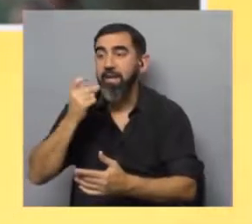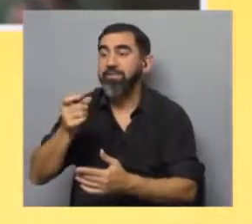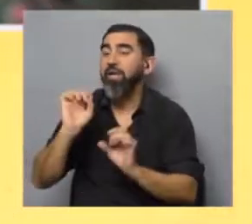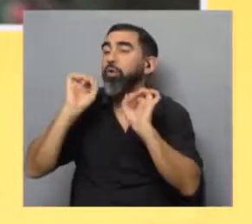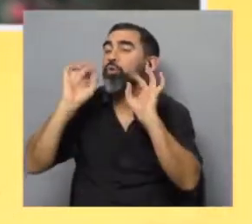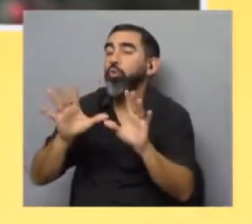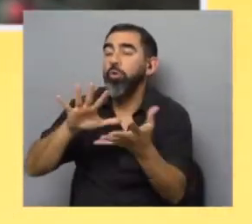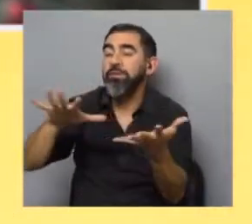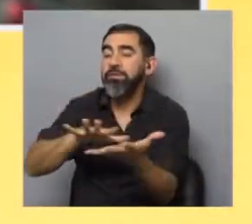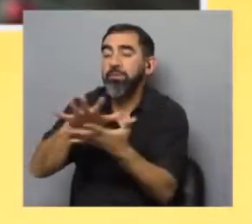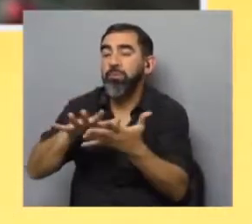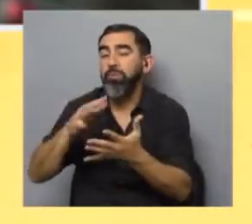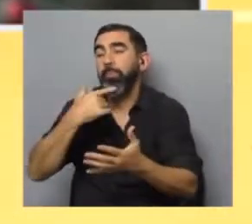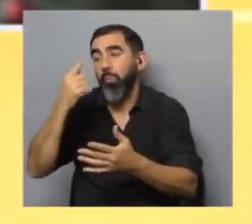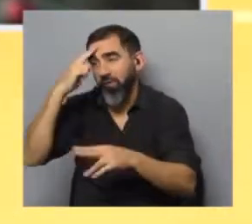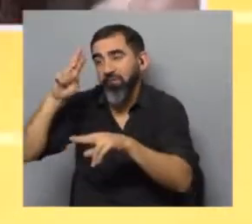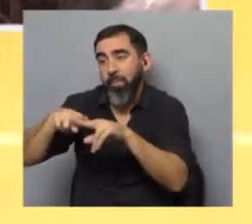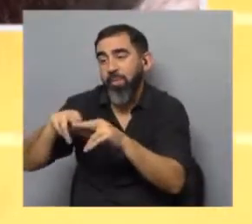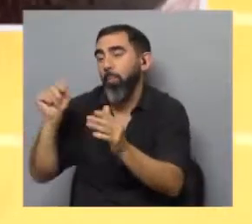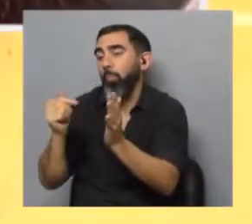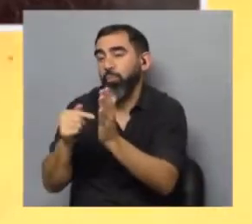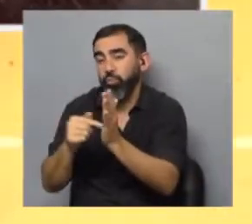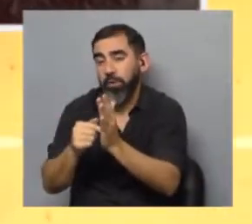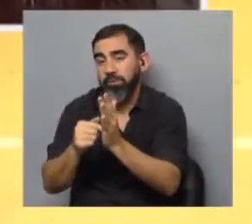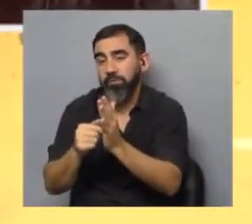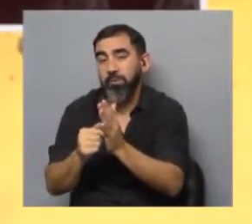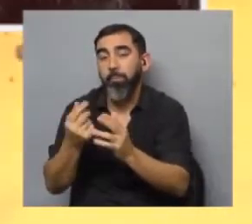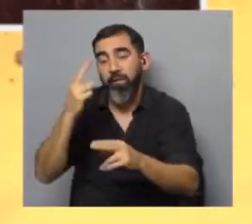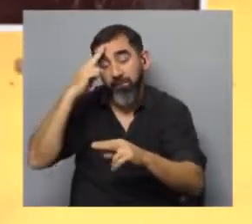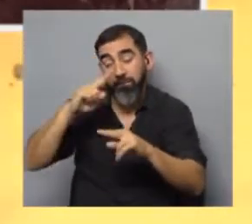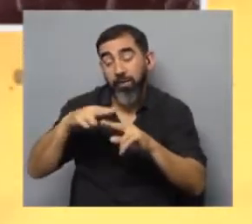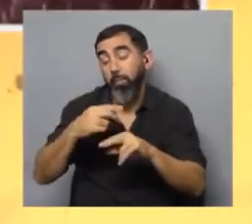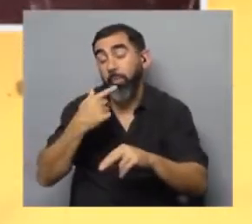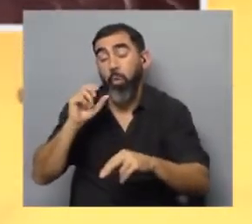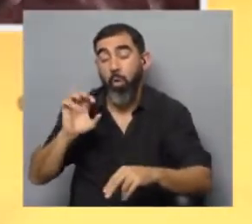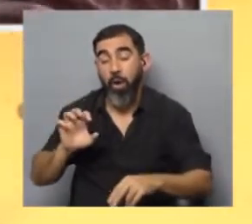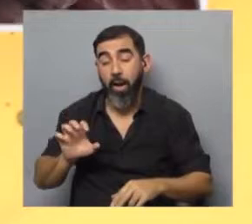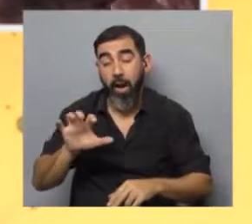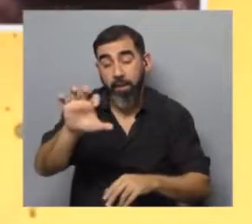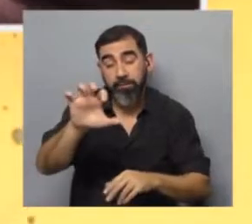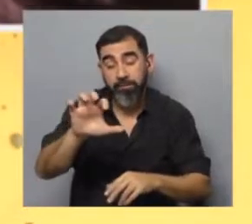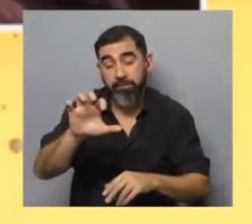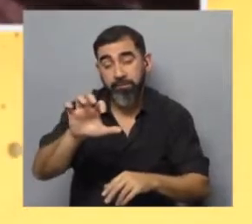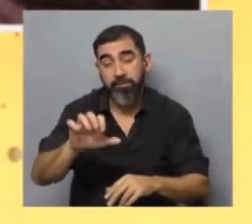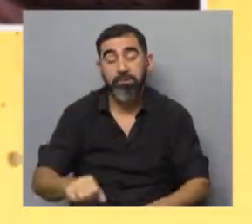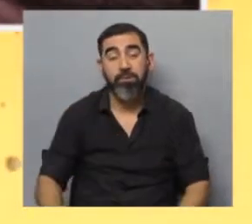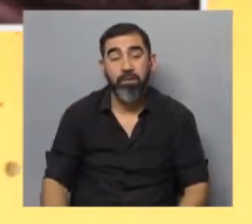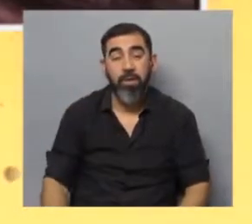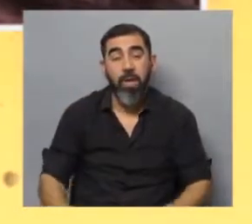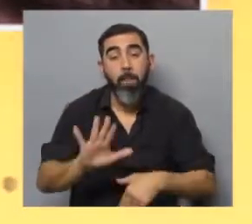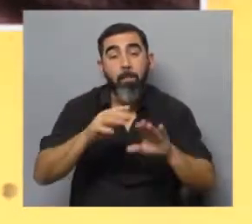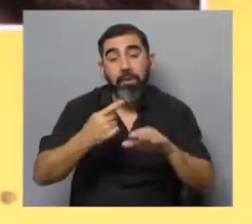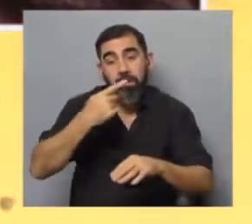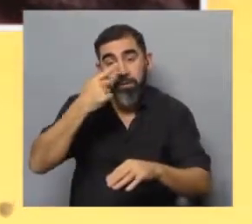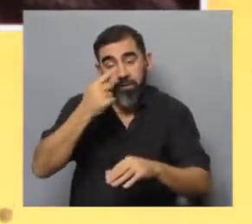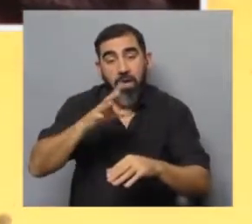en la situación de esta patología. Típicamente para enfermedades como el cáncer es donde, si se quiere, hay un mayor interés en